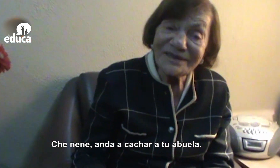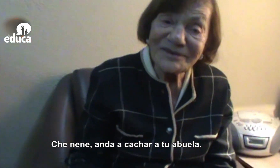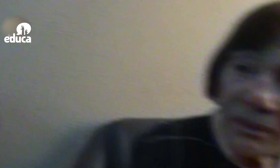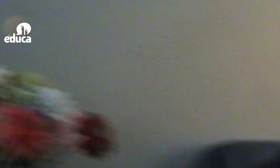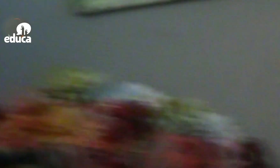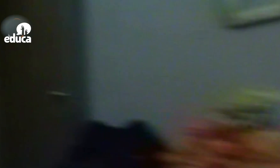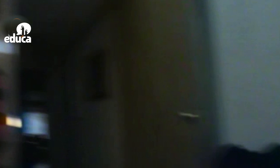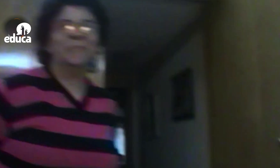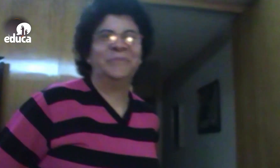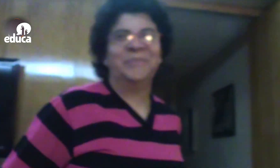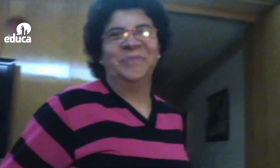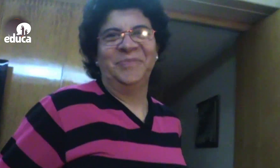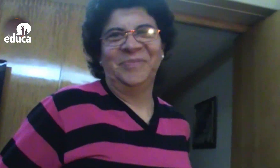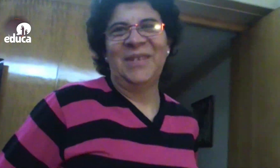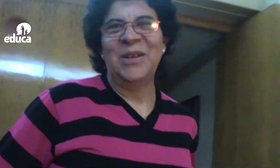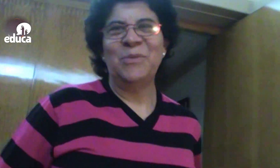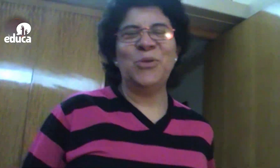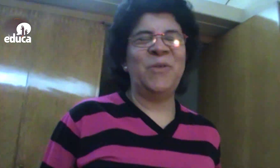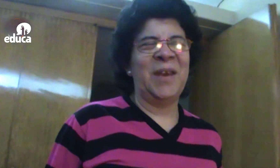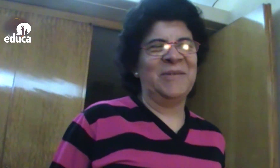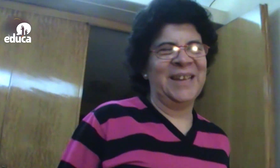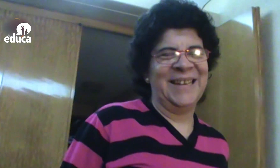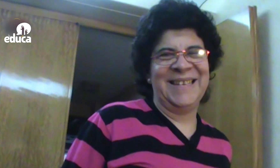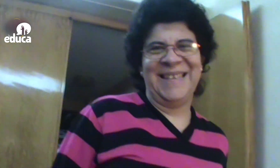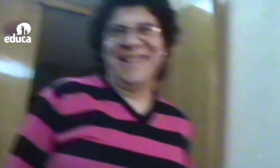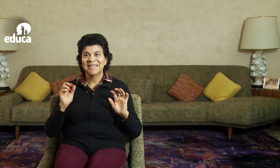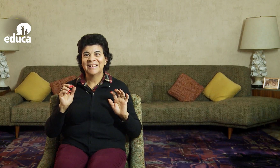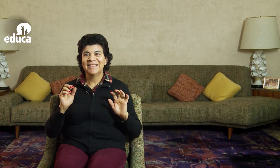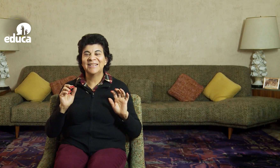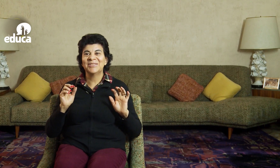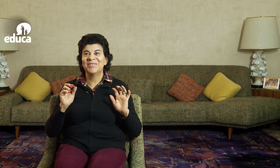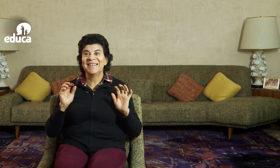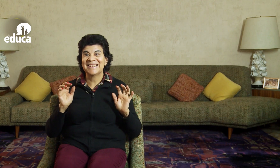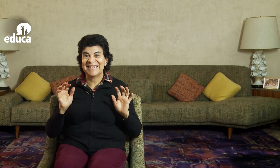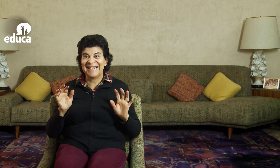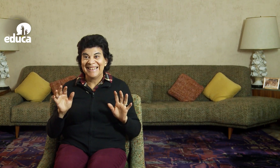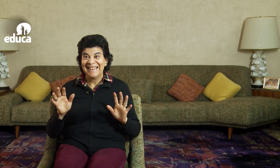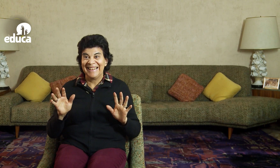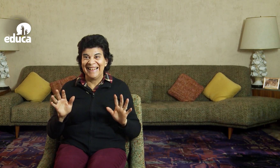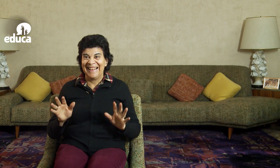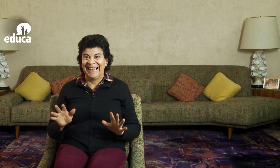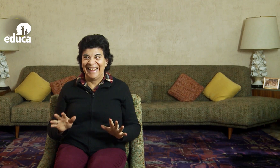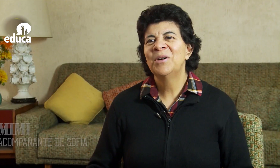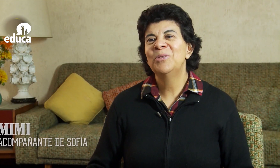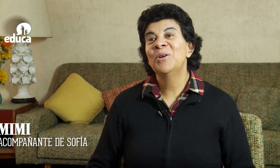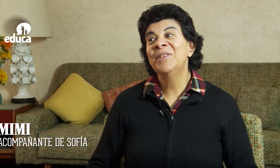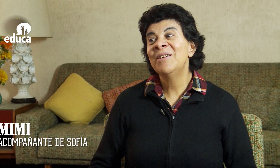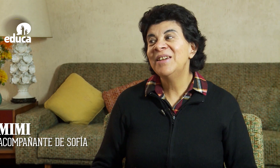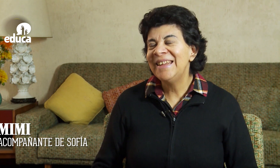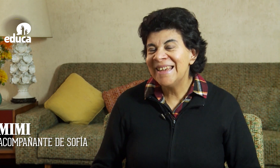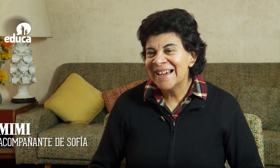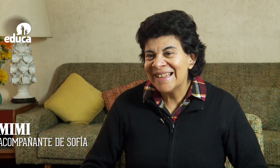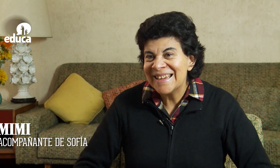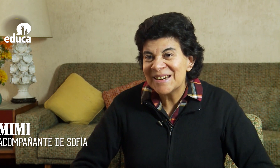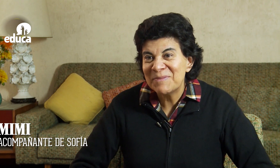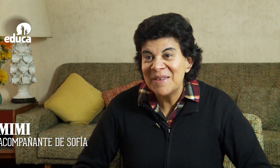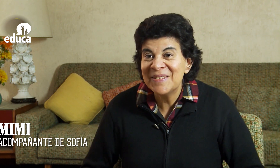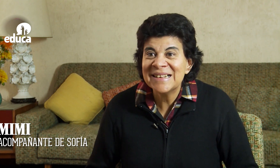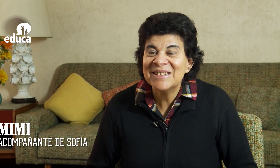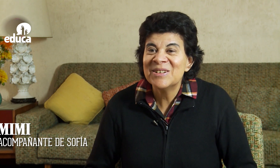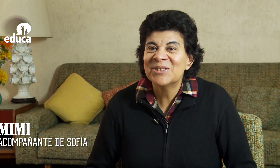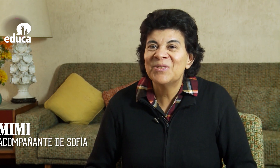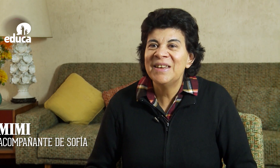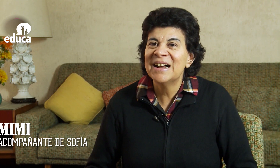muy bien muy bien estoy viendo así cuando andrés venía de